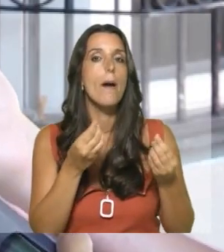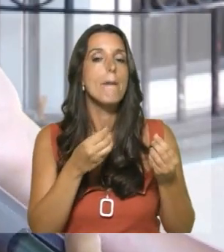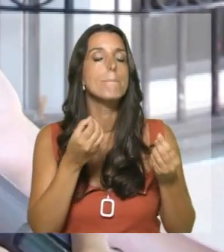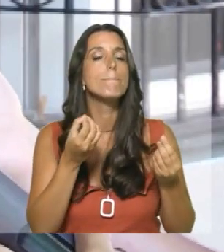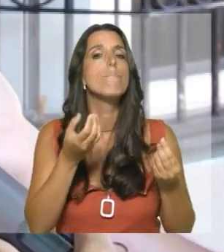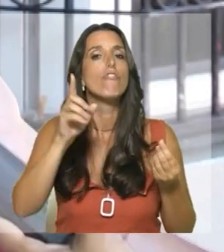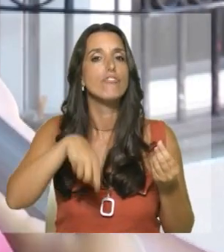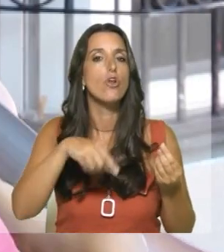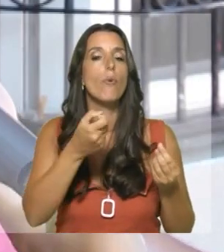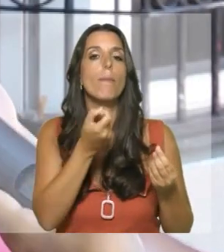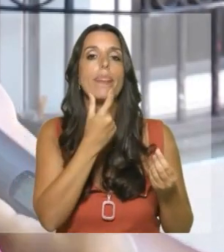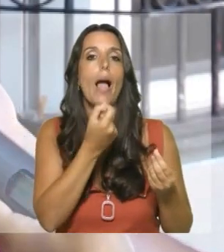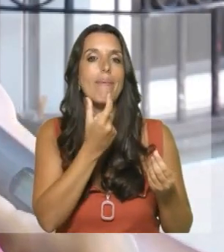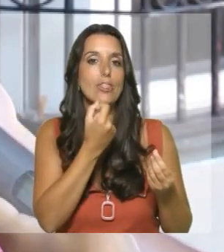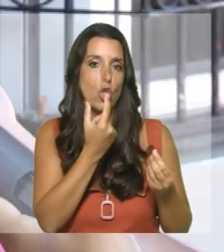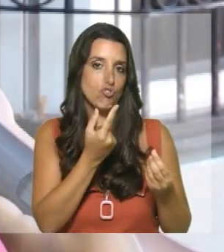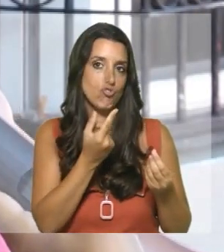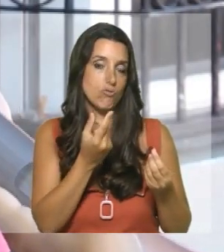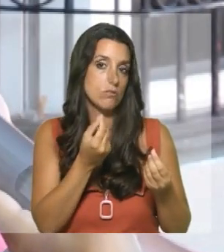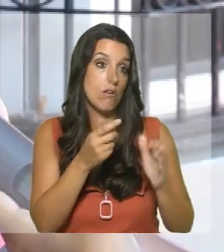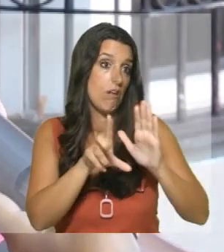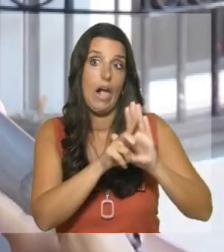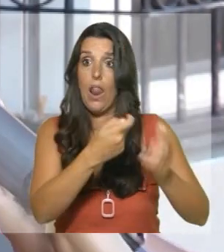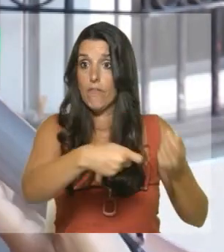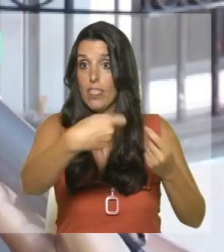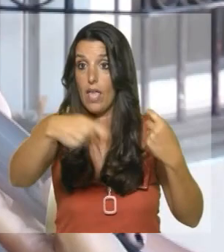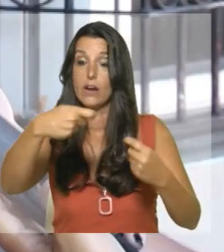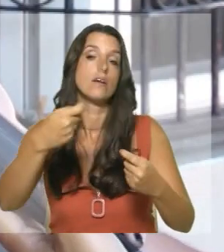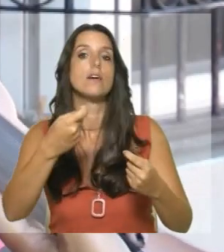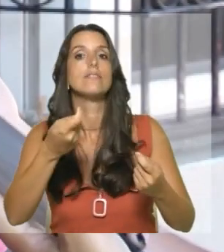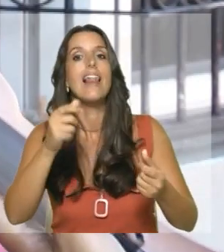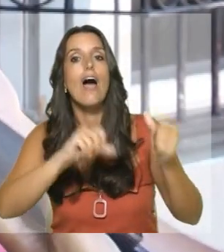a partir de unos medicamentos que eran legales y que los laboratorios escondían que generaban adicción.